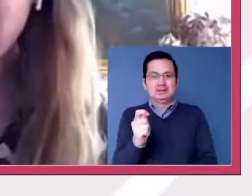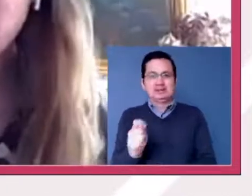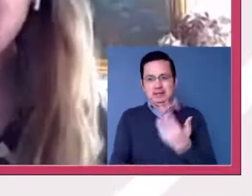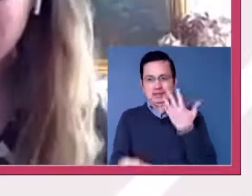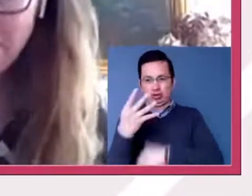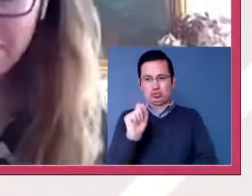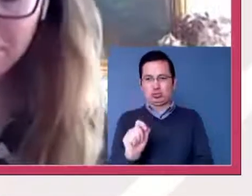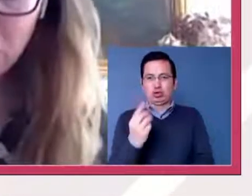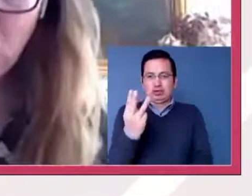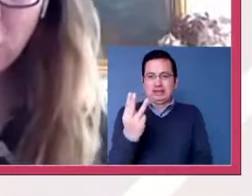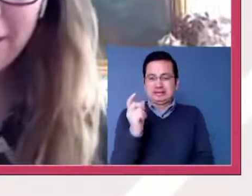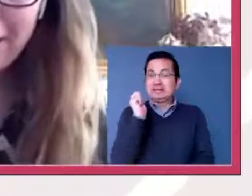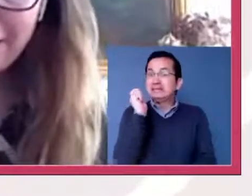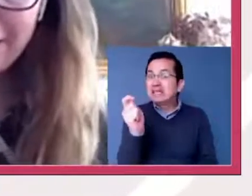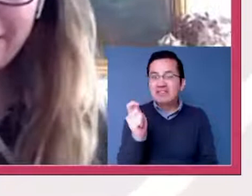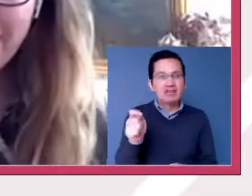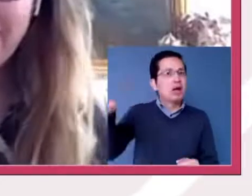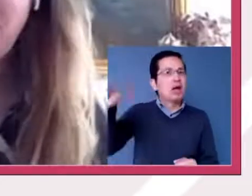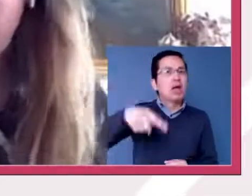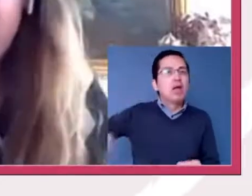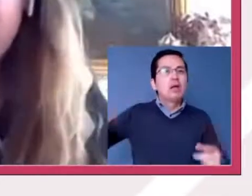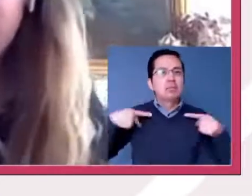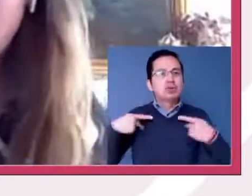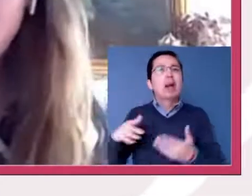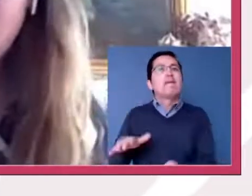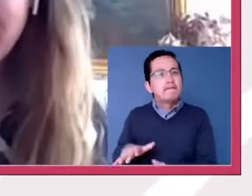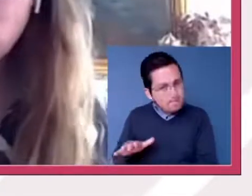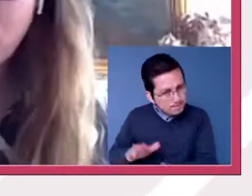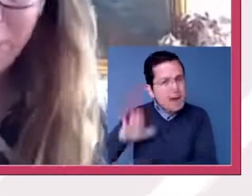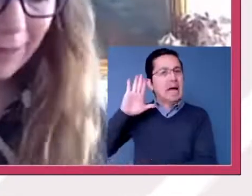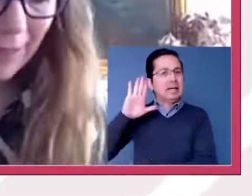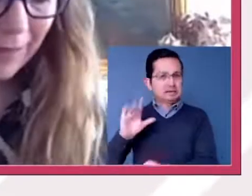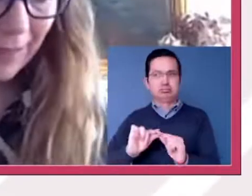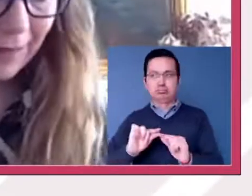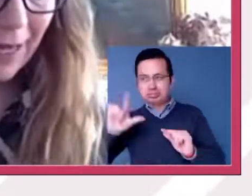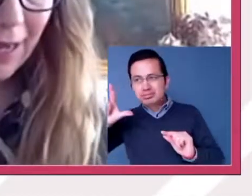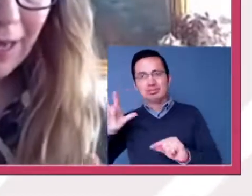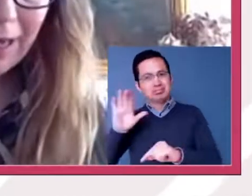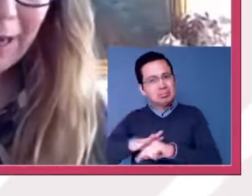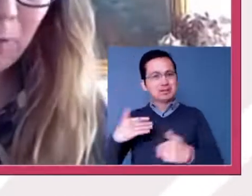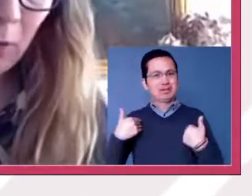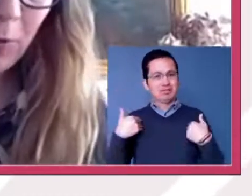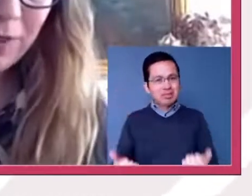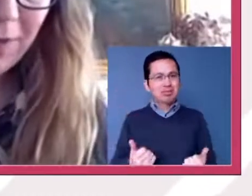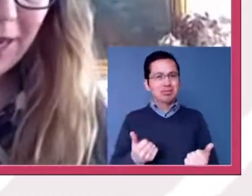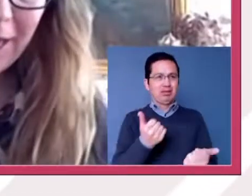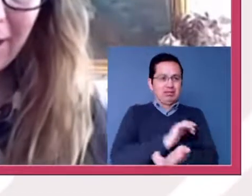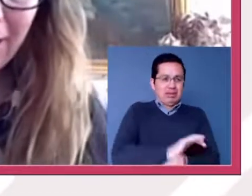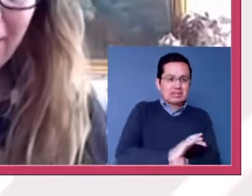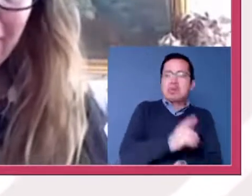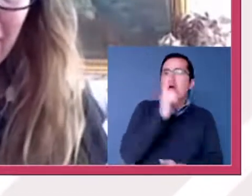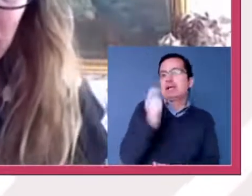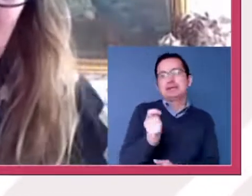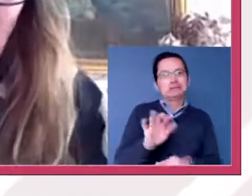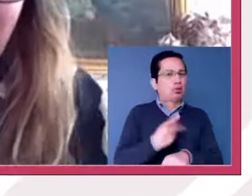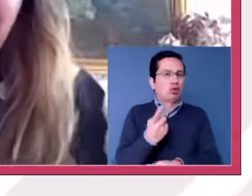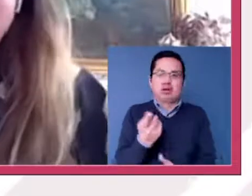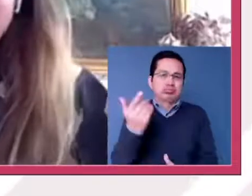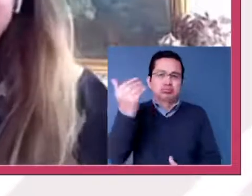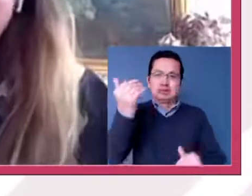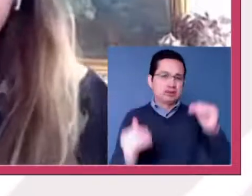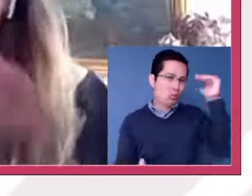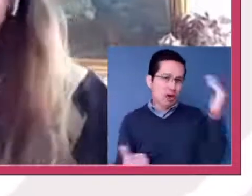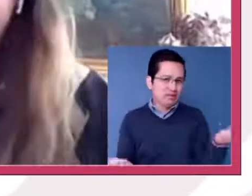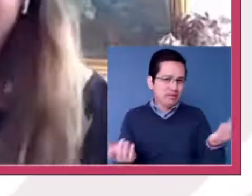duplicó, digamos, esta percepción y me parece que eso es un dato súper interesante que, bueno, pues habría que